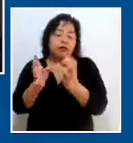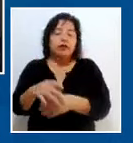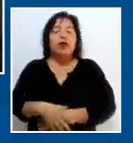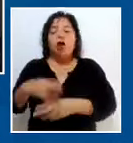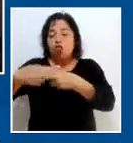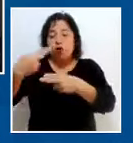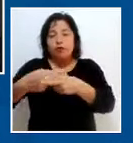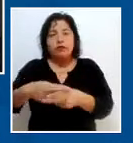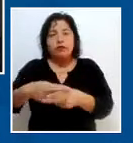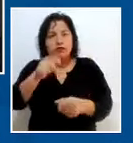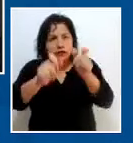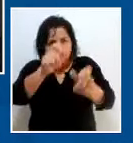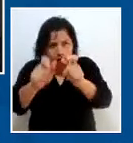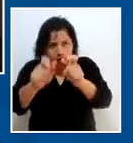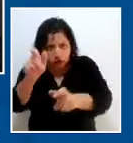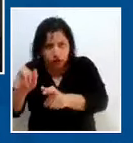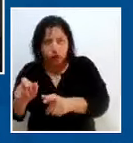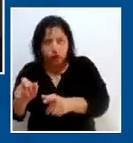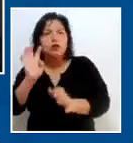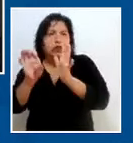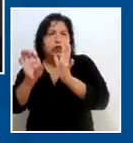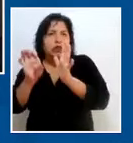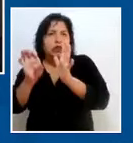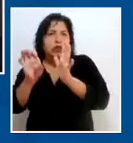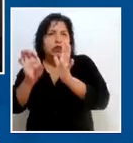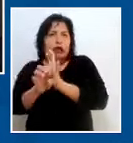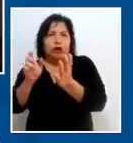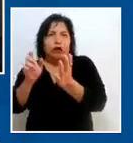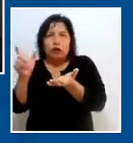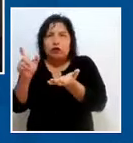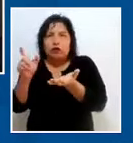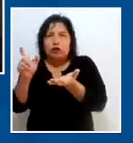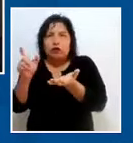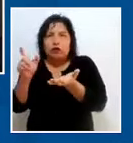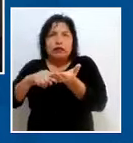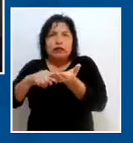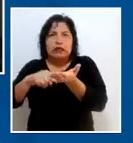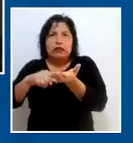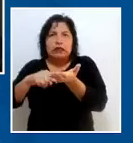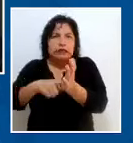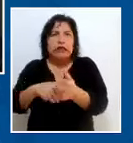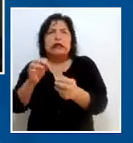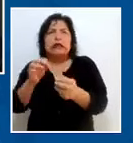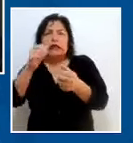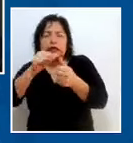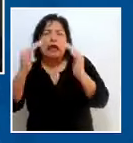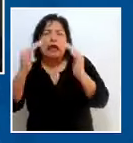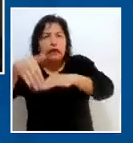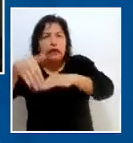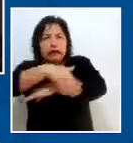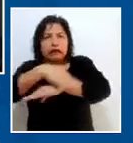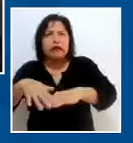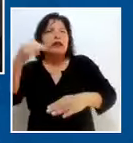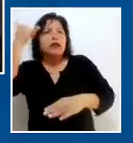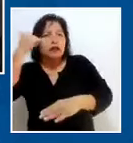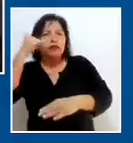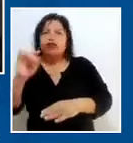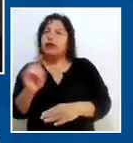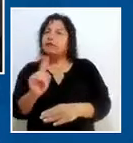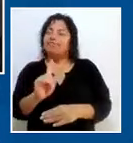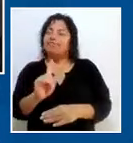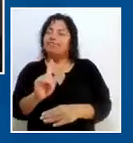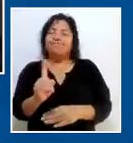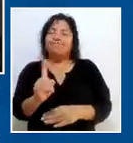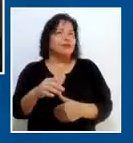los ciudadanos, el DNI, la dirección, teléfono. Eso está englobado en concepto de datos personales y